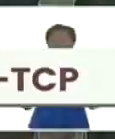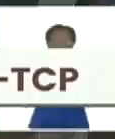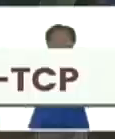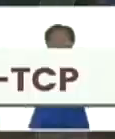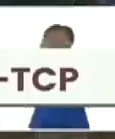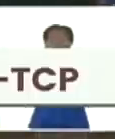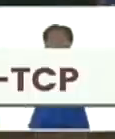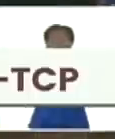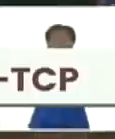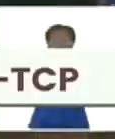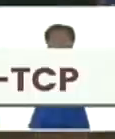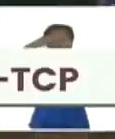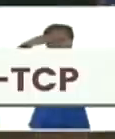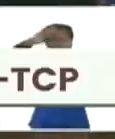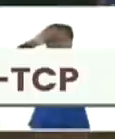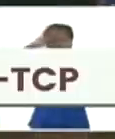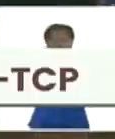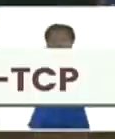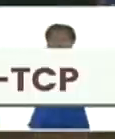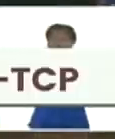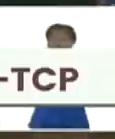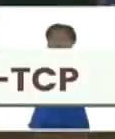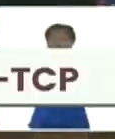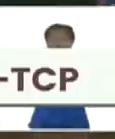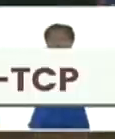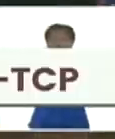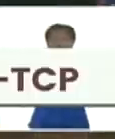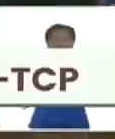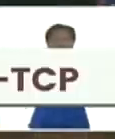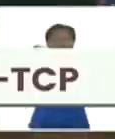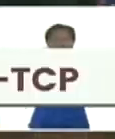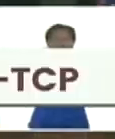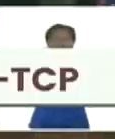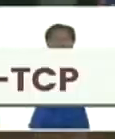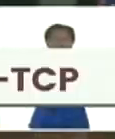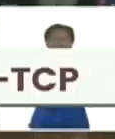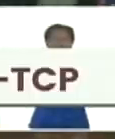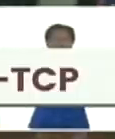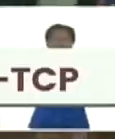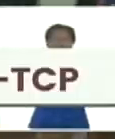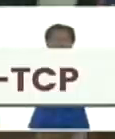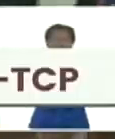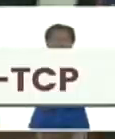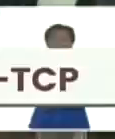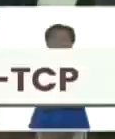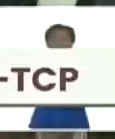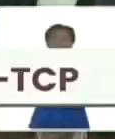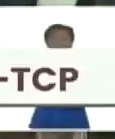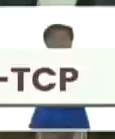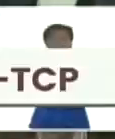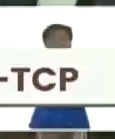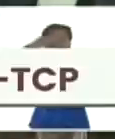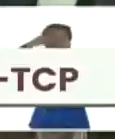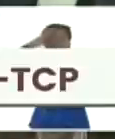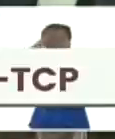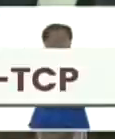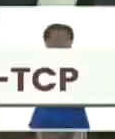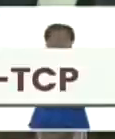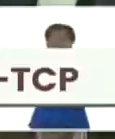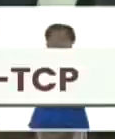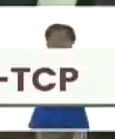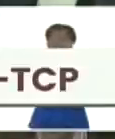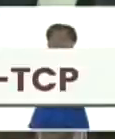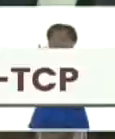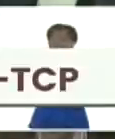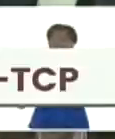cubano, que mientras Cuba necesitaba médicos para cuidar a su pueblo, envió médicos y enfermeras